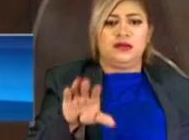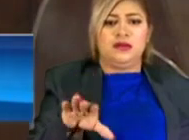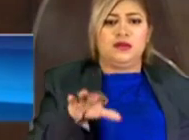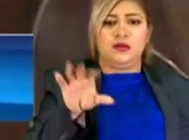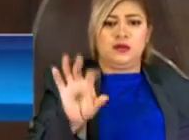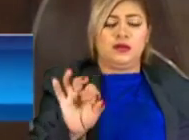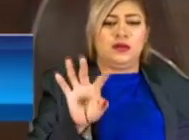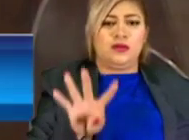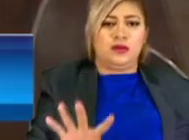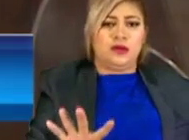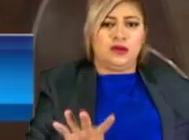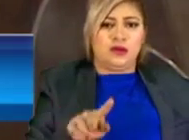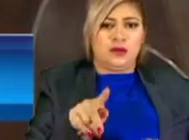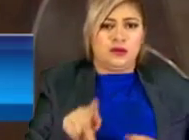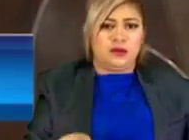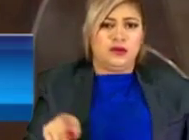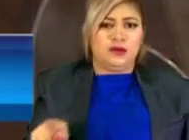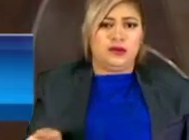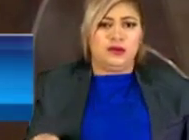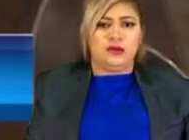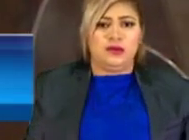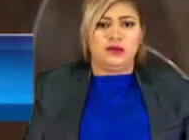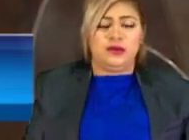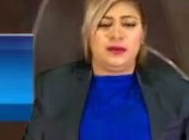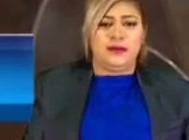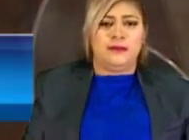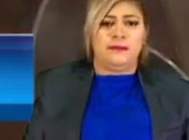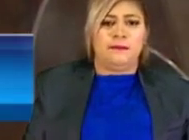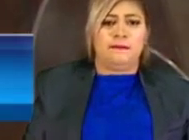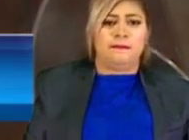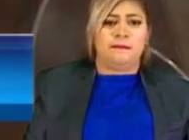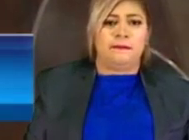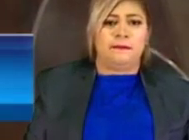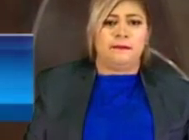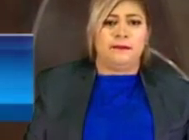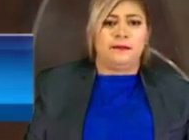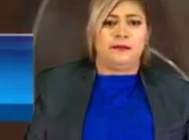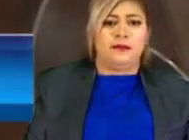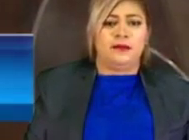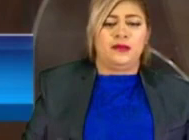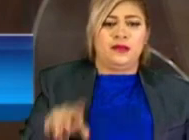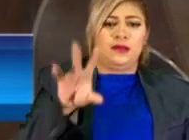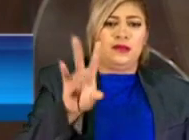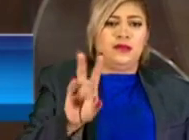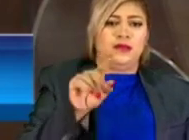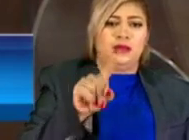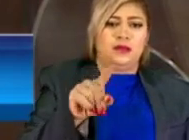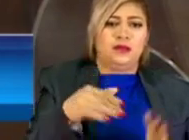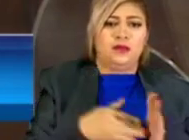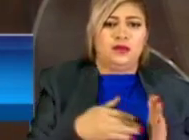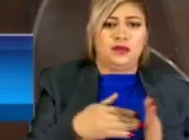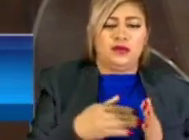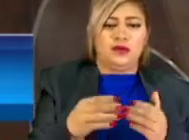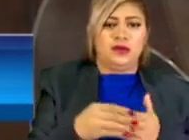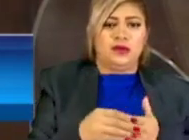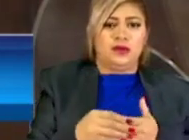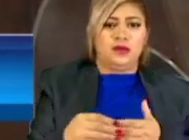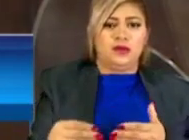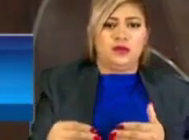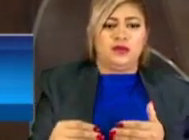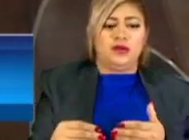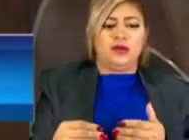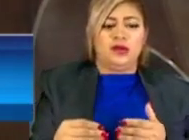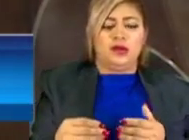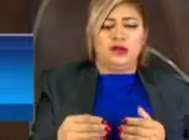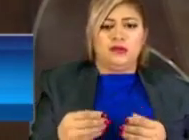1.117.694 usuarios. Y finalmente, 71 millones de balboas de subsidio